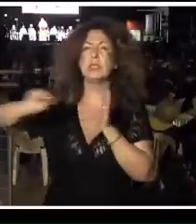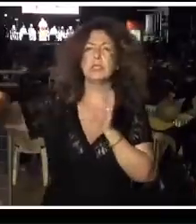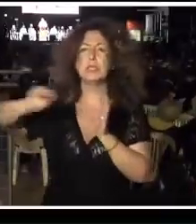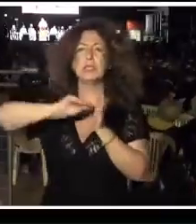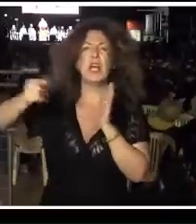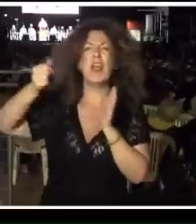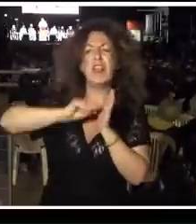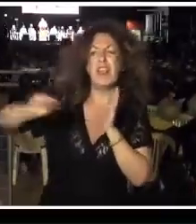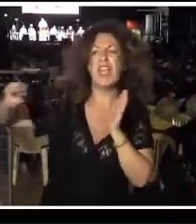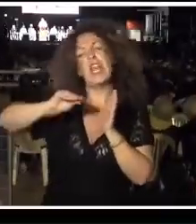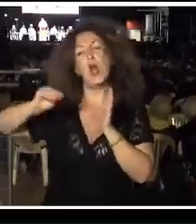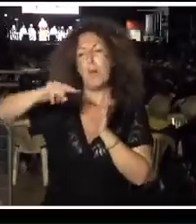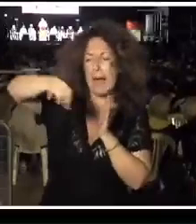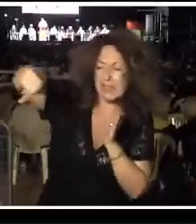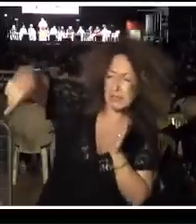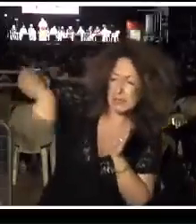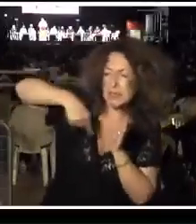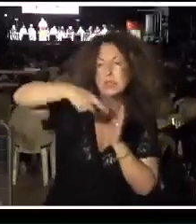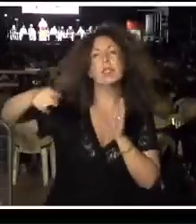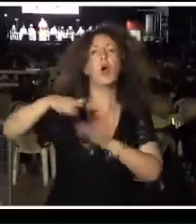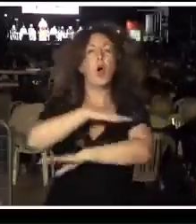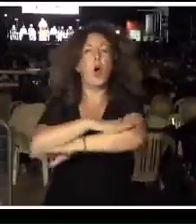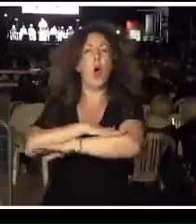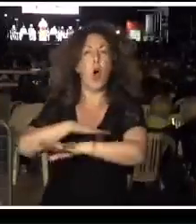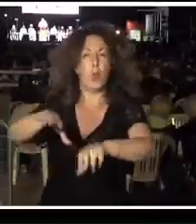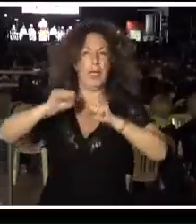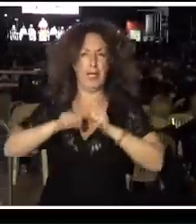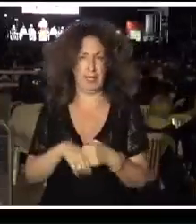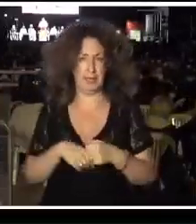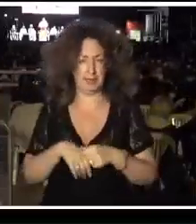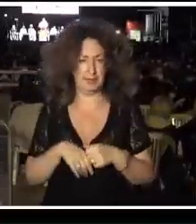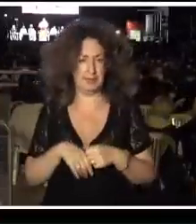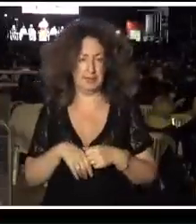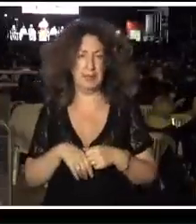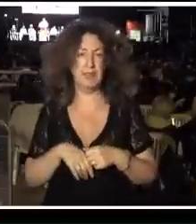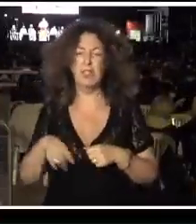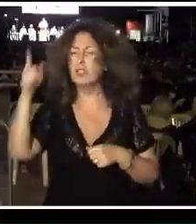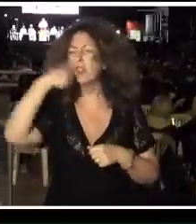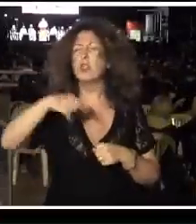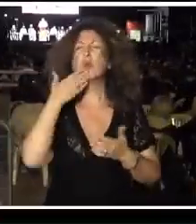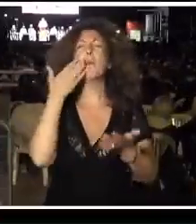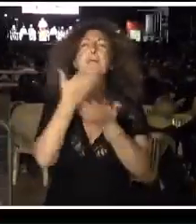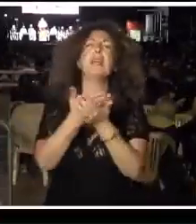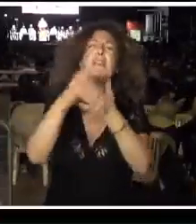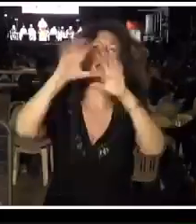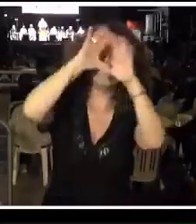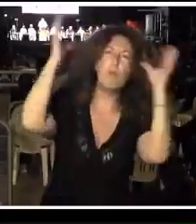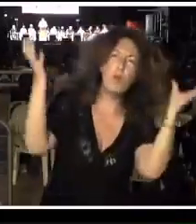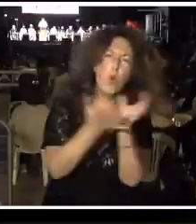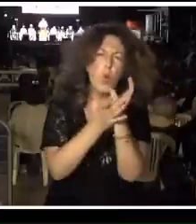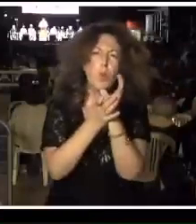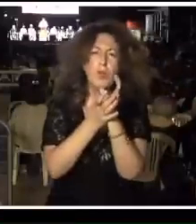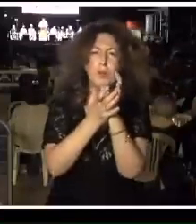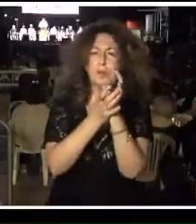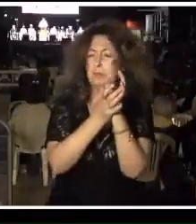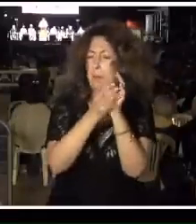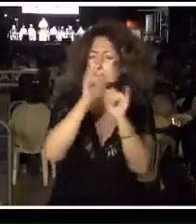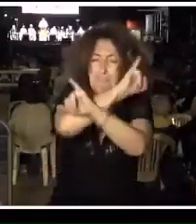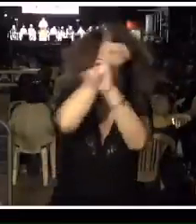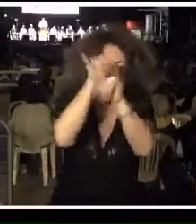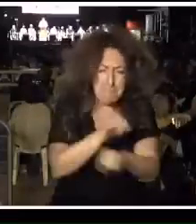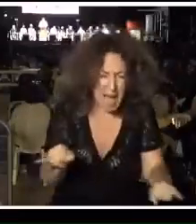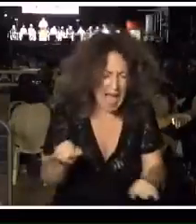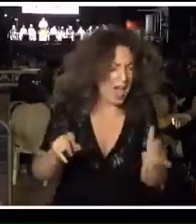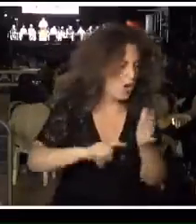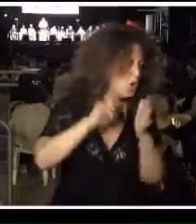complejo militar-industrial que gobierna el mundo. Reivindicamos un mundo multipolar en paz, pleno